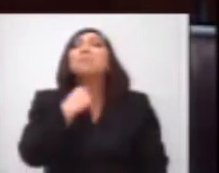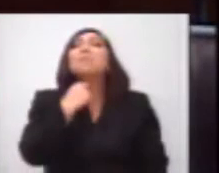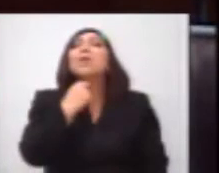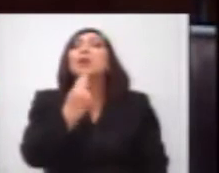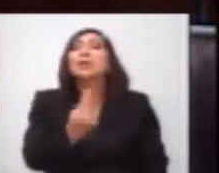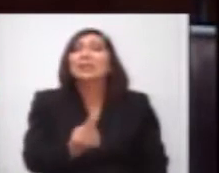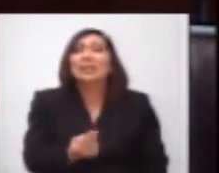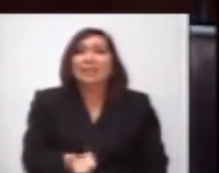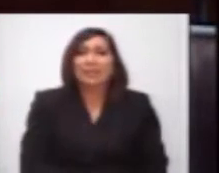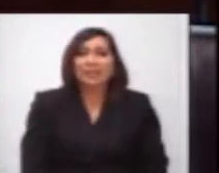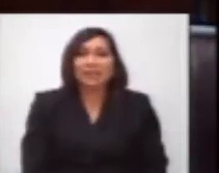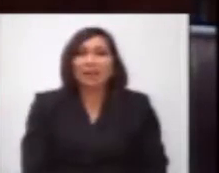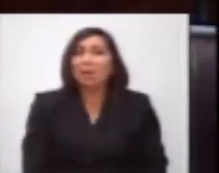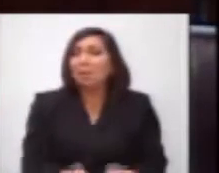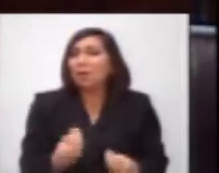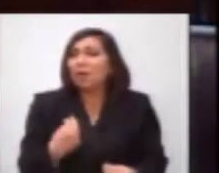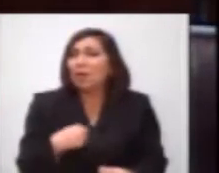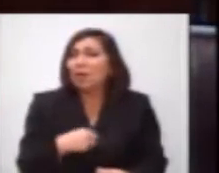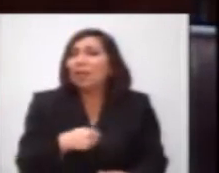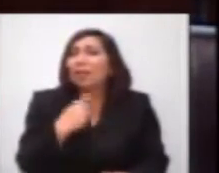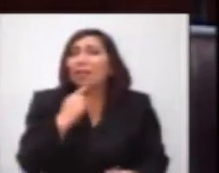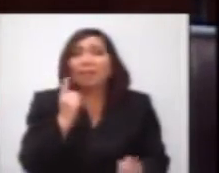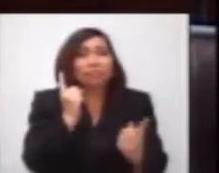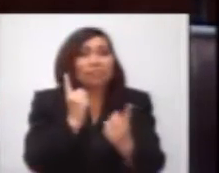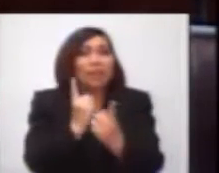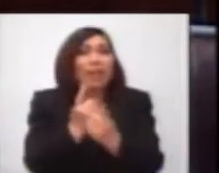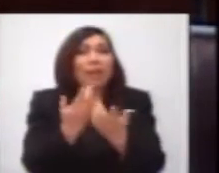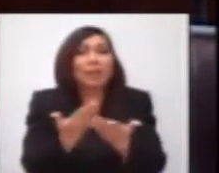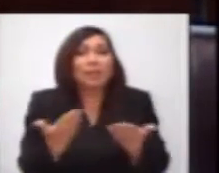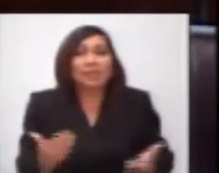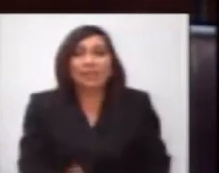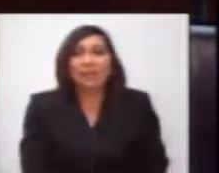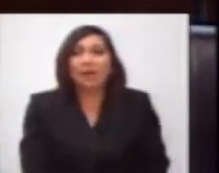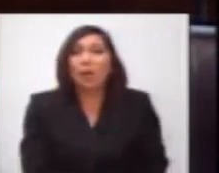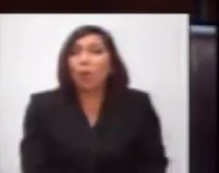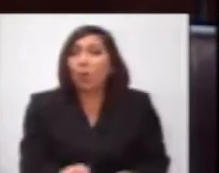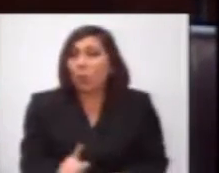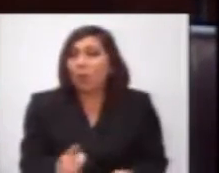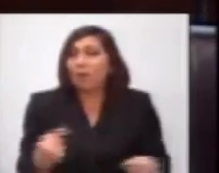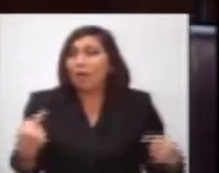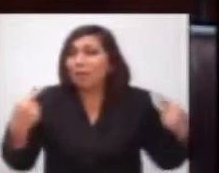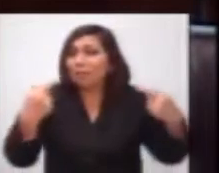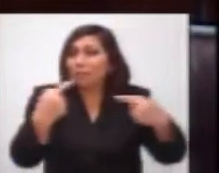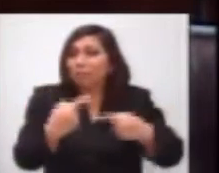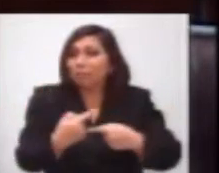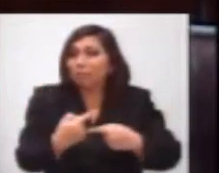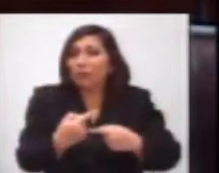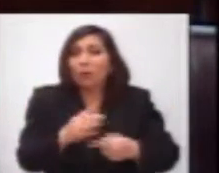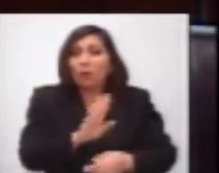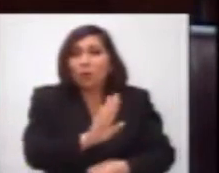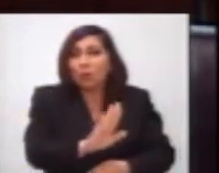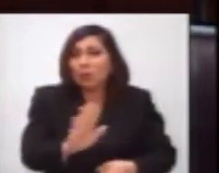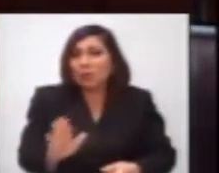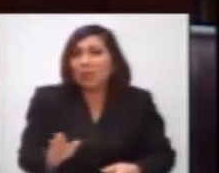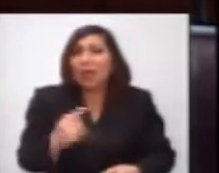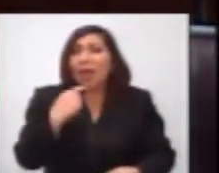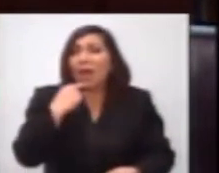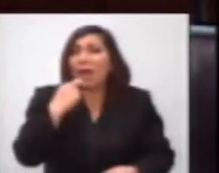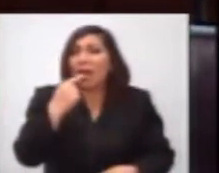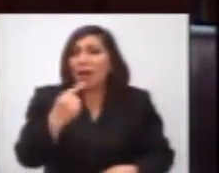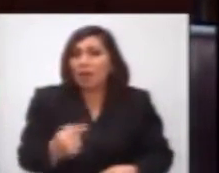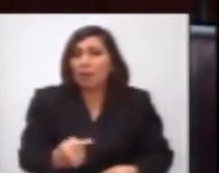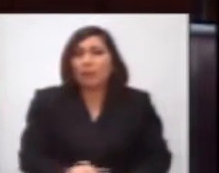señora presidenta, porque nosotros decimos de frente las cosas acá, y cuando hay contradicciones de parte suya,